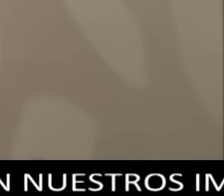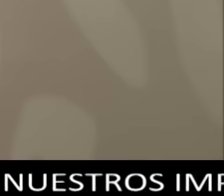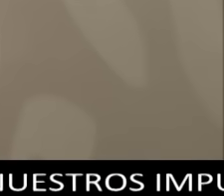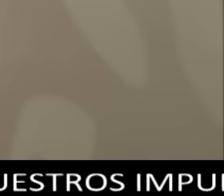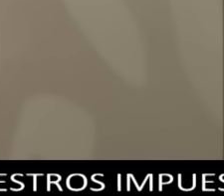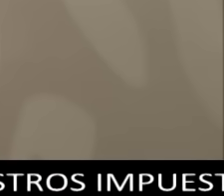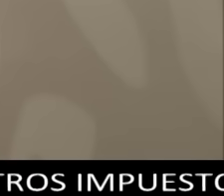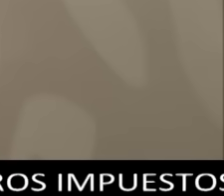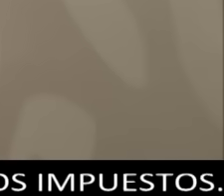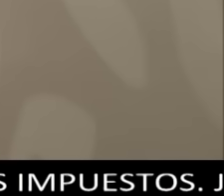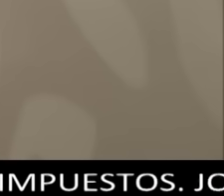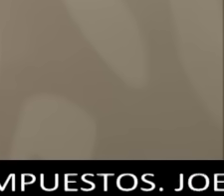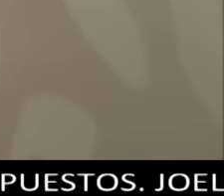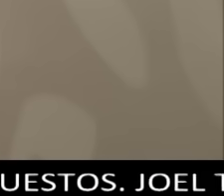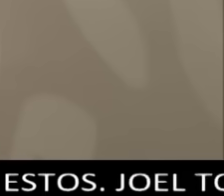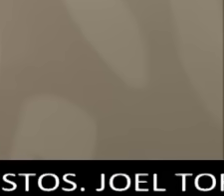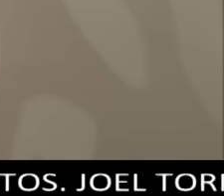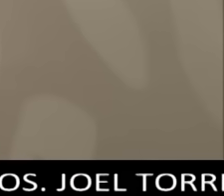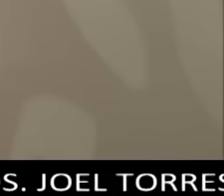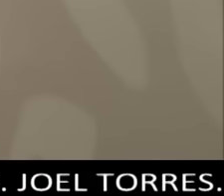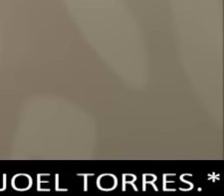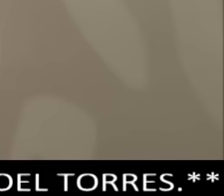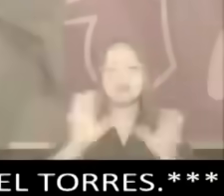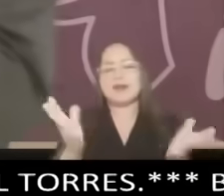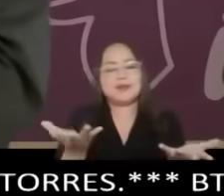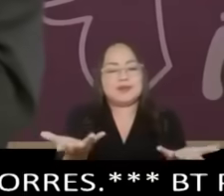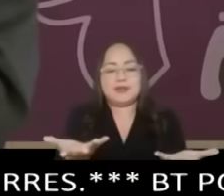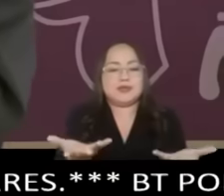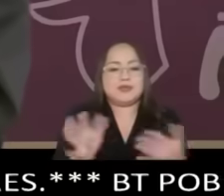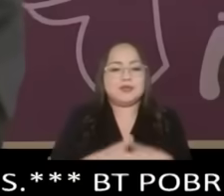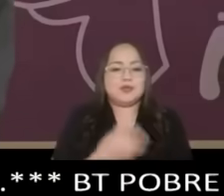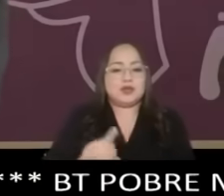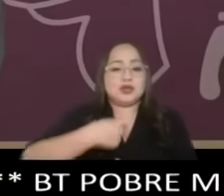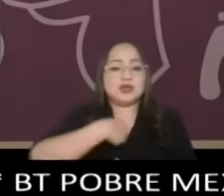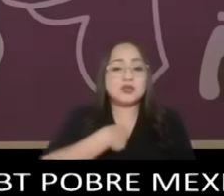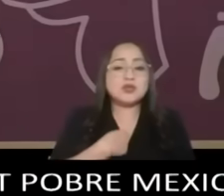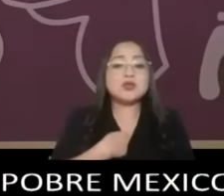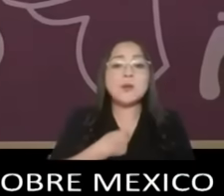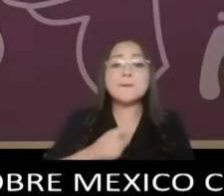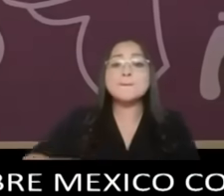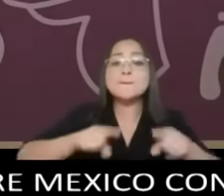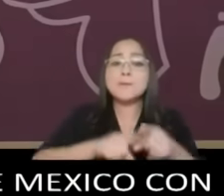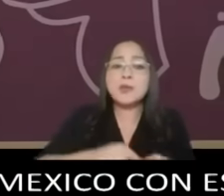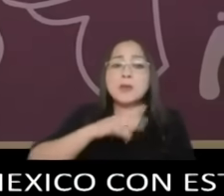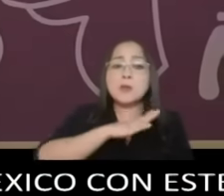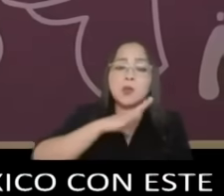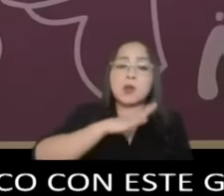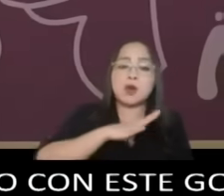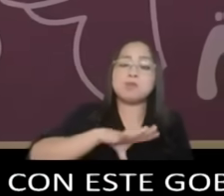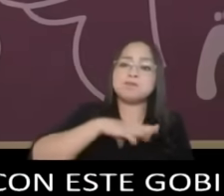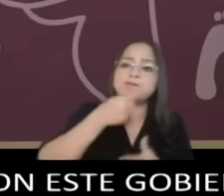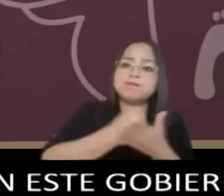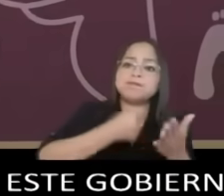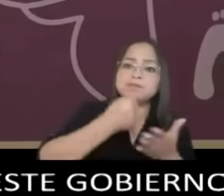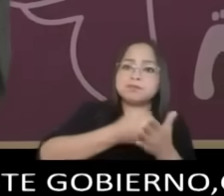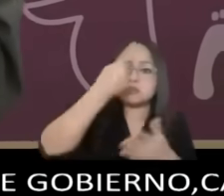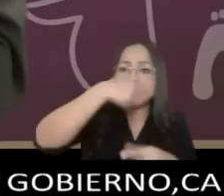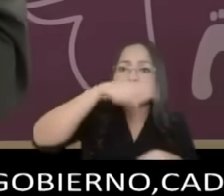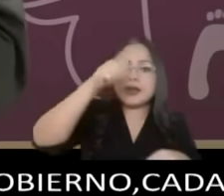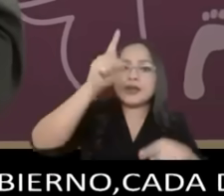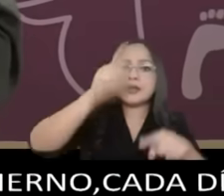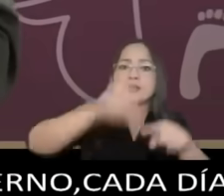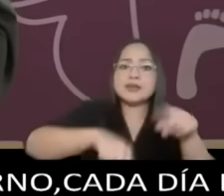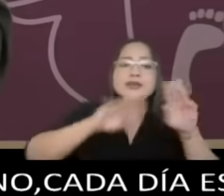los lunes, el gobernador Rocha Moya contestó y dijo que pues los periodistas deben checar muy bien sus fuentes